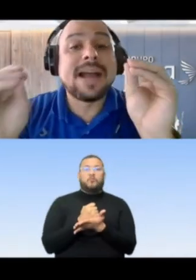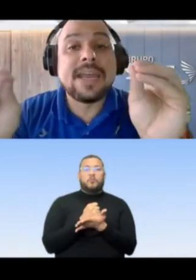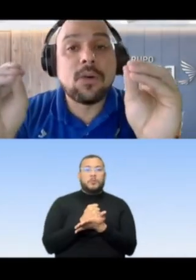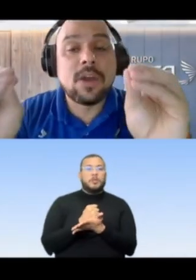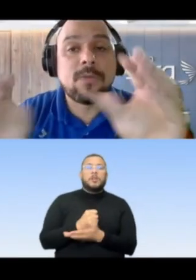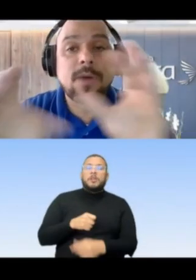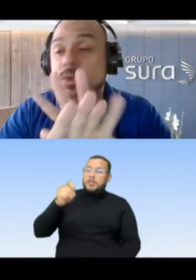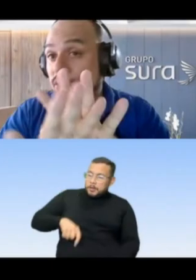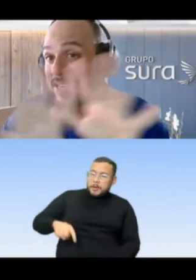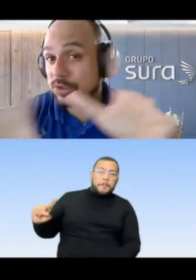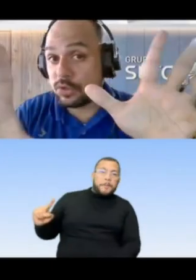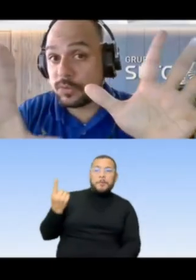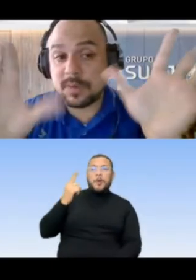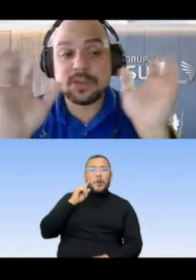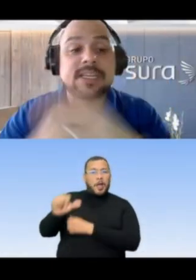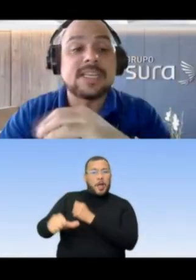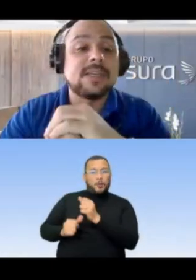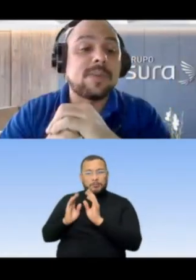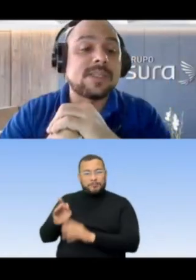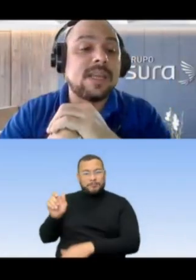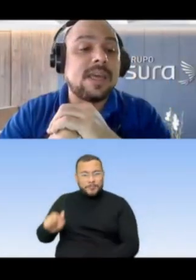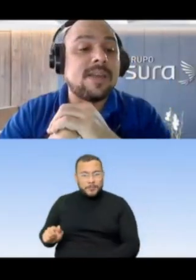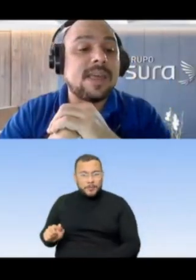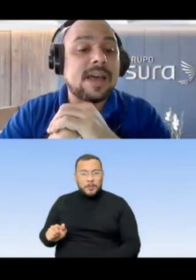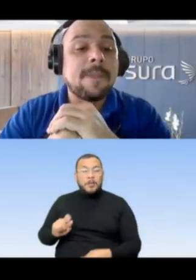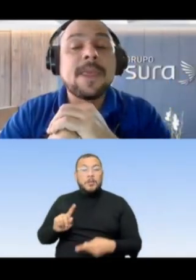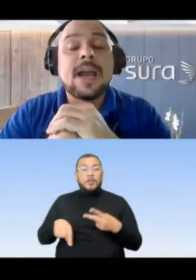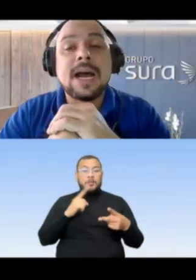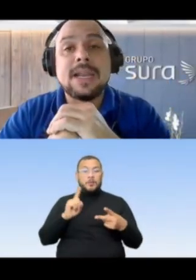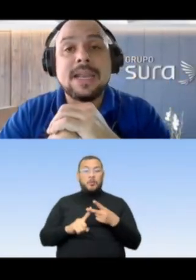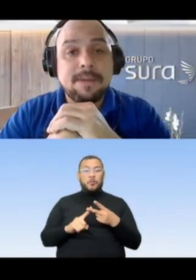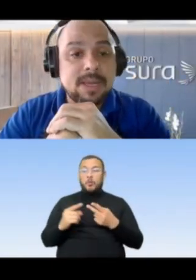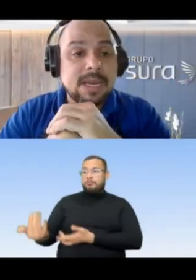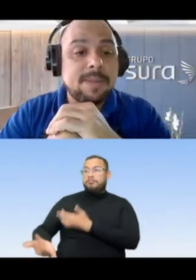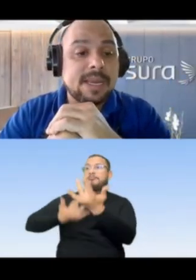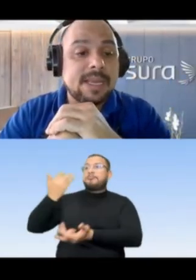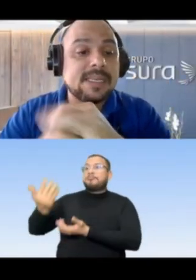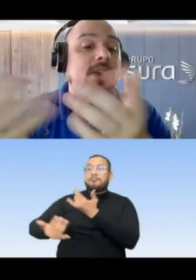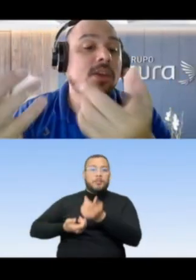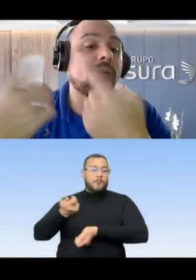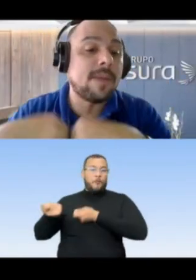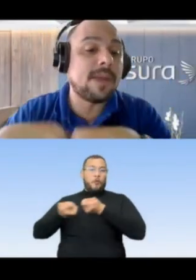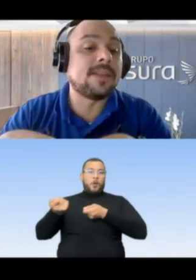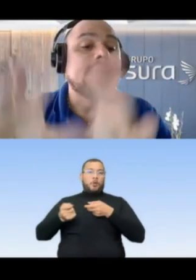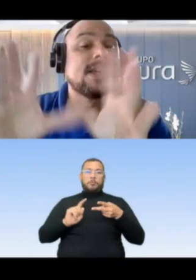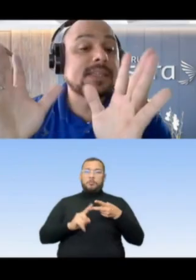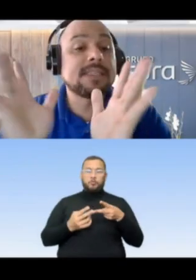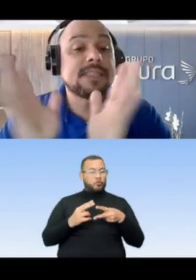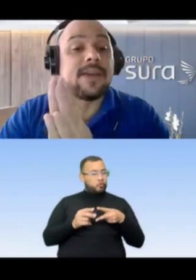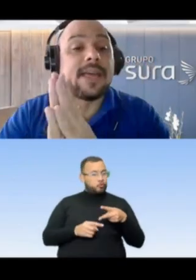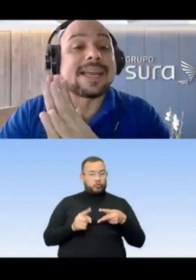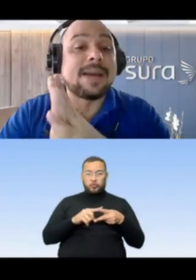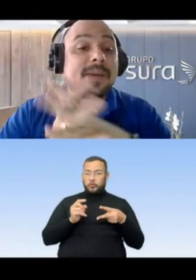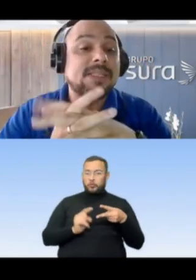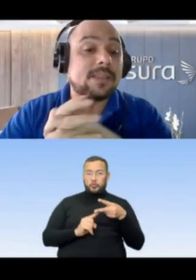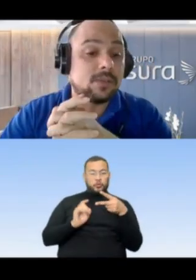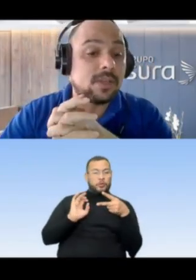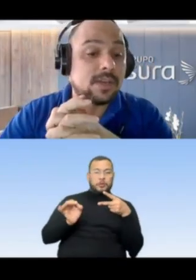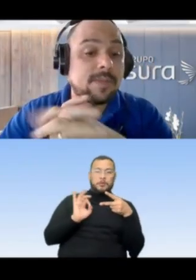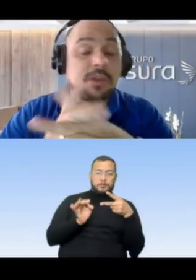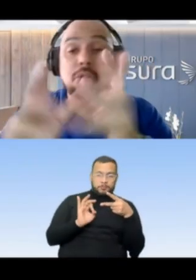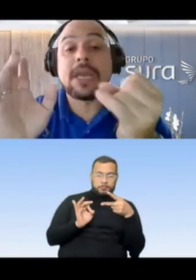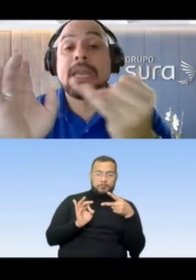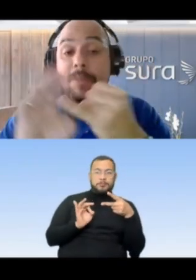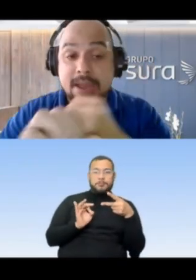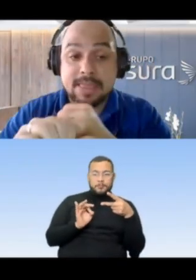básicos, manejo del fuego. Son las dos formaciones que siempre se le deben de dar a la brigada de emergencia y obviamente se les debe dar